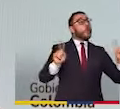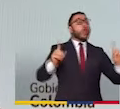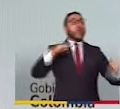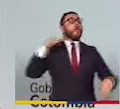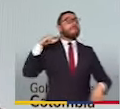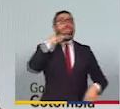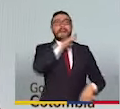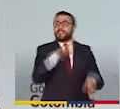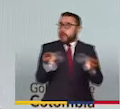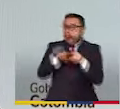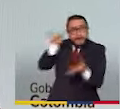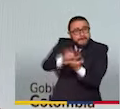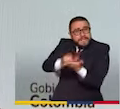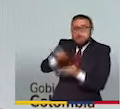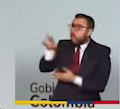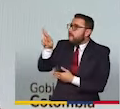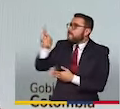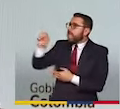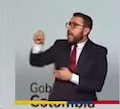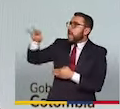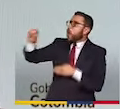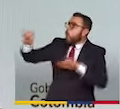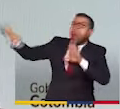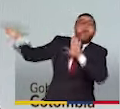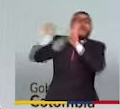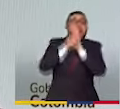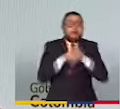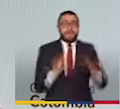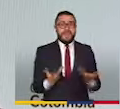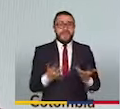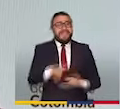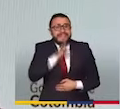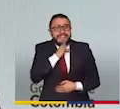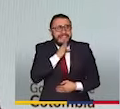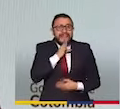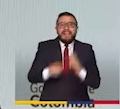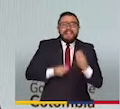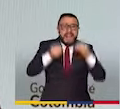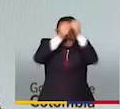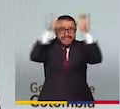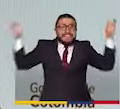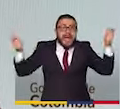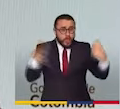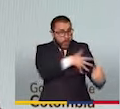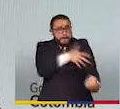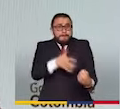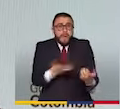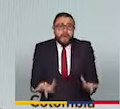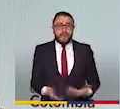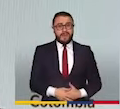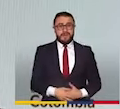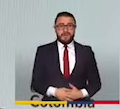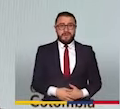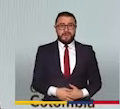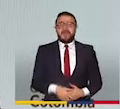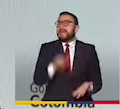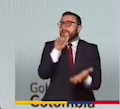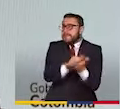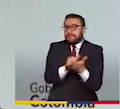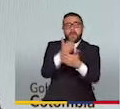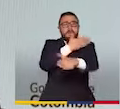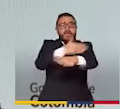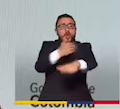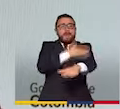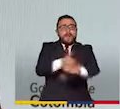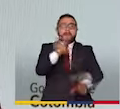con otros nombres. Y lo hizo desde el poder, desde el Estado, como hicieron con millones de campesinos para